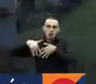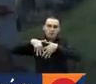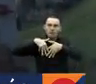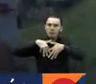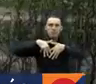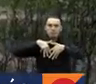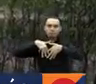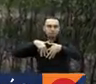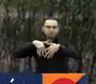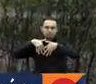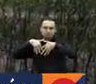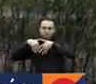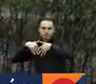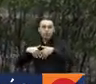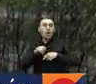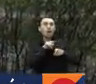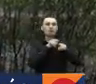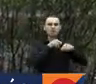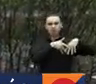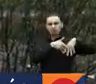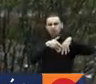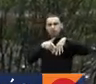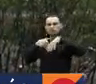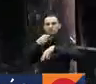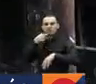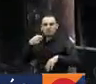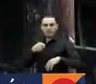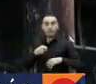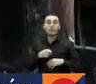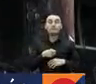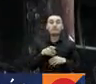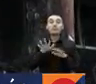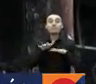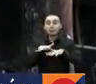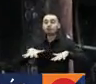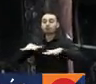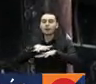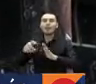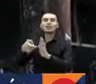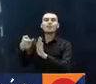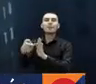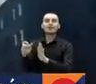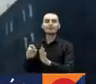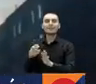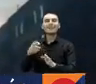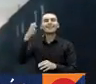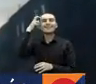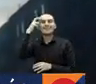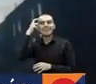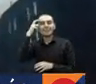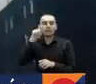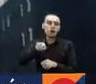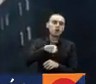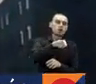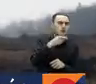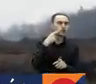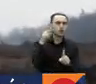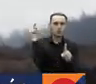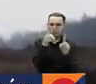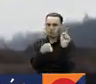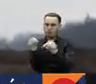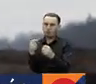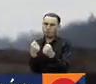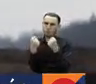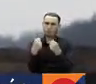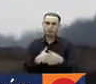el noreste de Ucrania ante varios avances fallidos, mientras que en la región de Donbass, tanto Kiev como Moscú enfrentan grandes